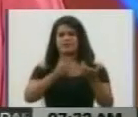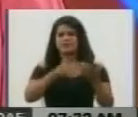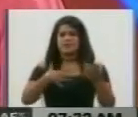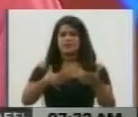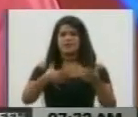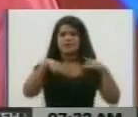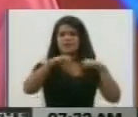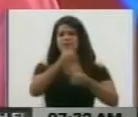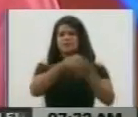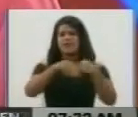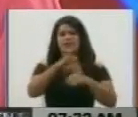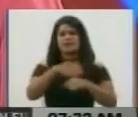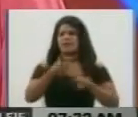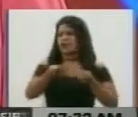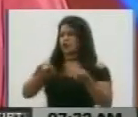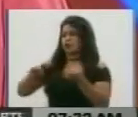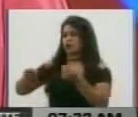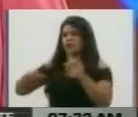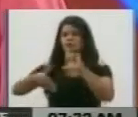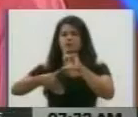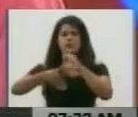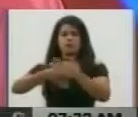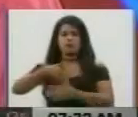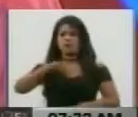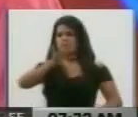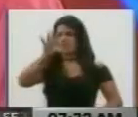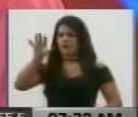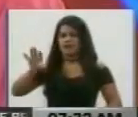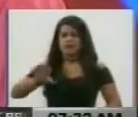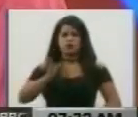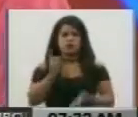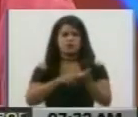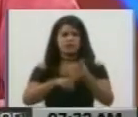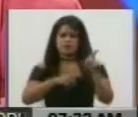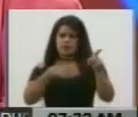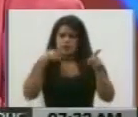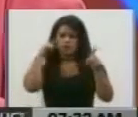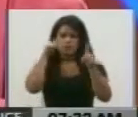de la dominación imperial absoluta y total, y además